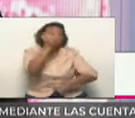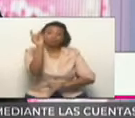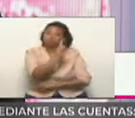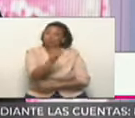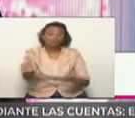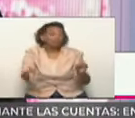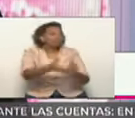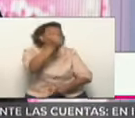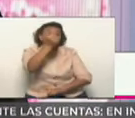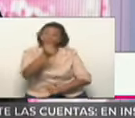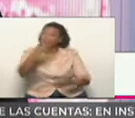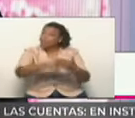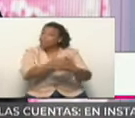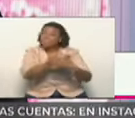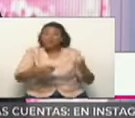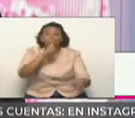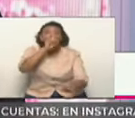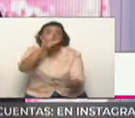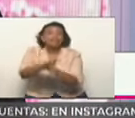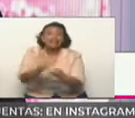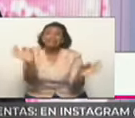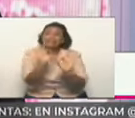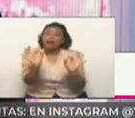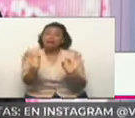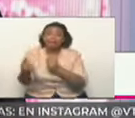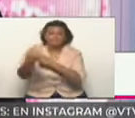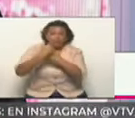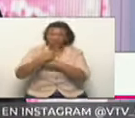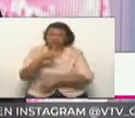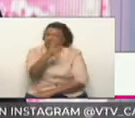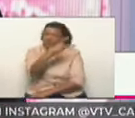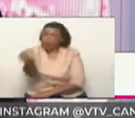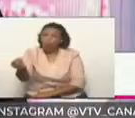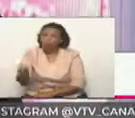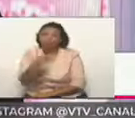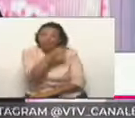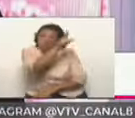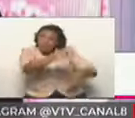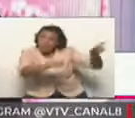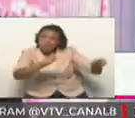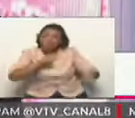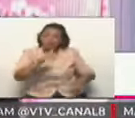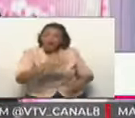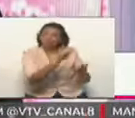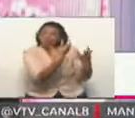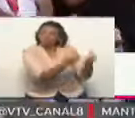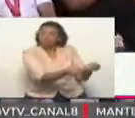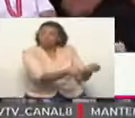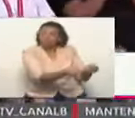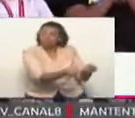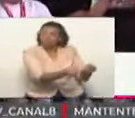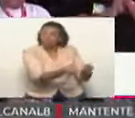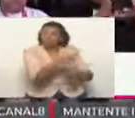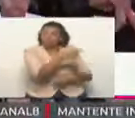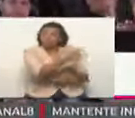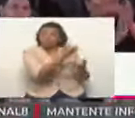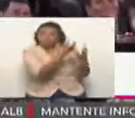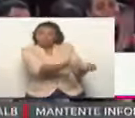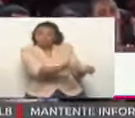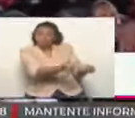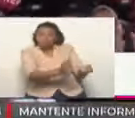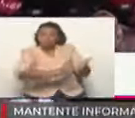Venezuela no la veta ni la calla nadie. Y se secarán. Sencillo.